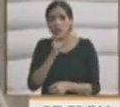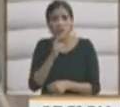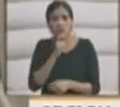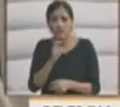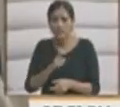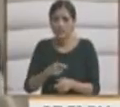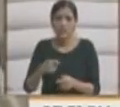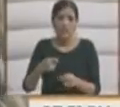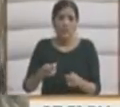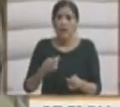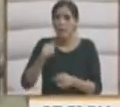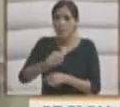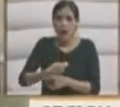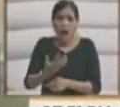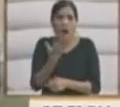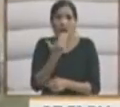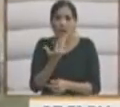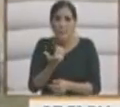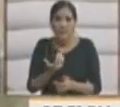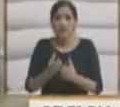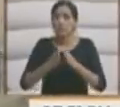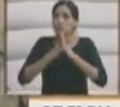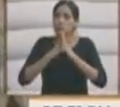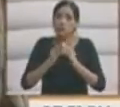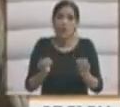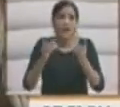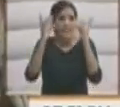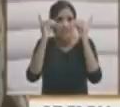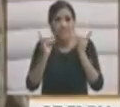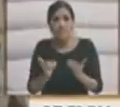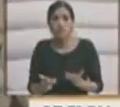alimentación. Entonces tomamos la decisión